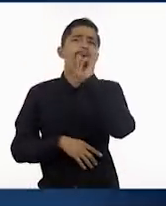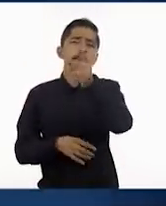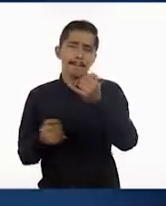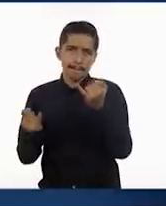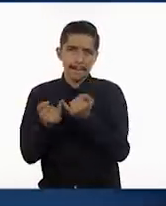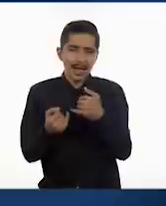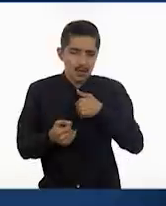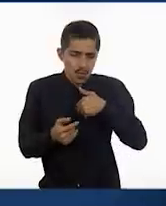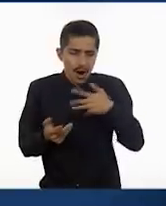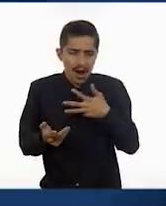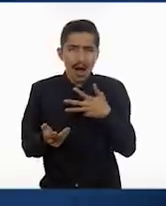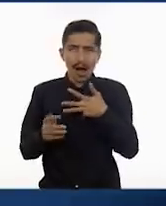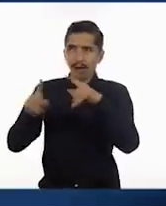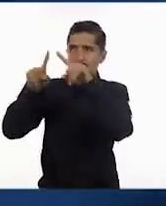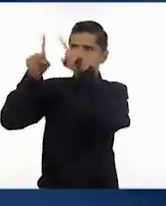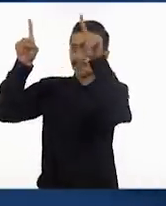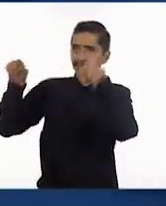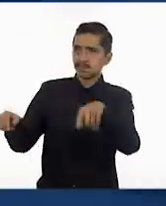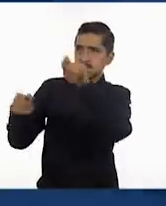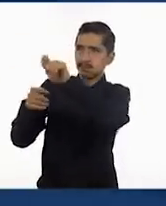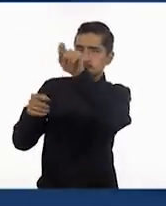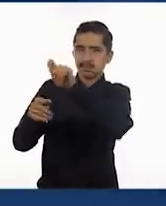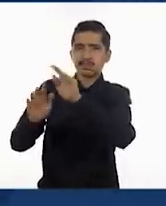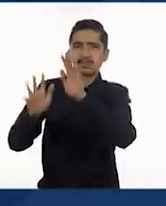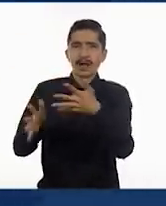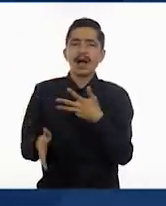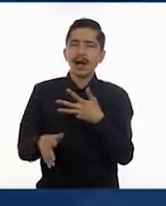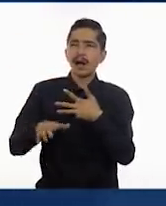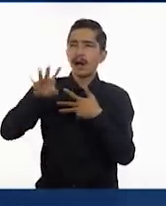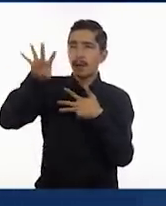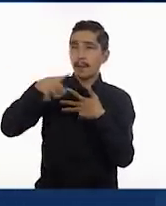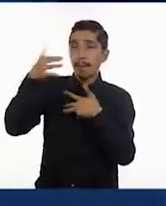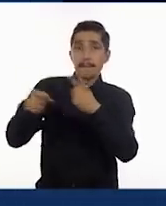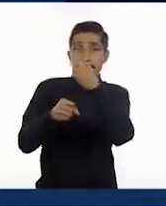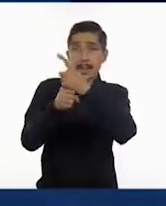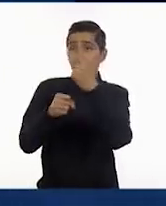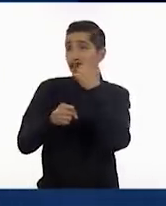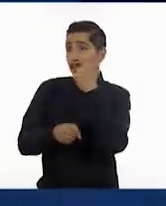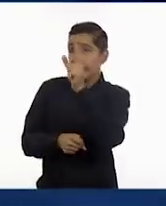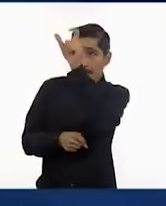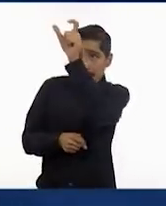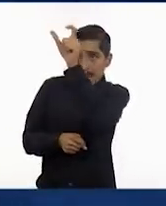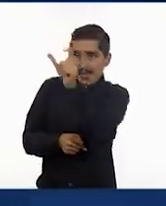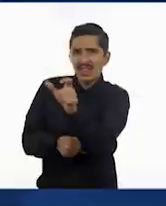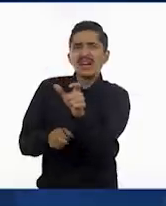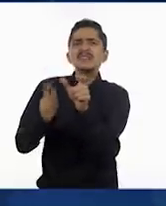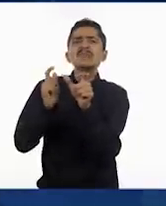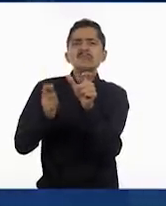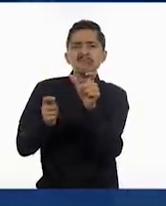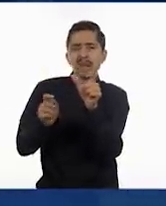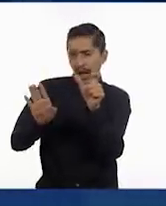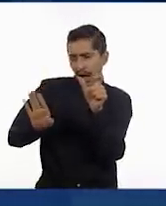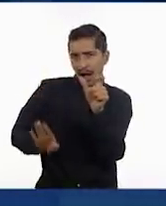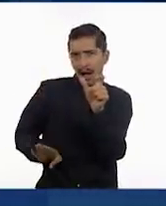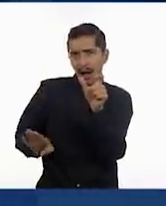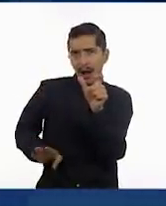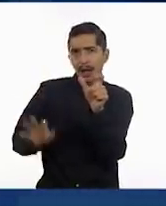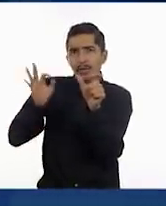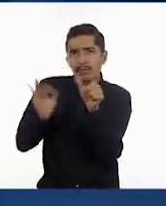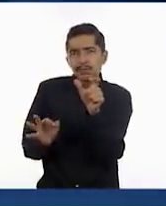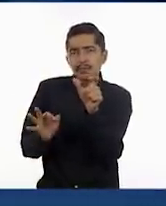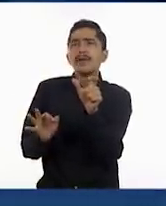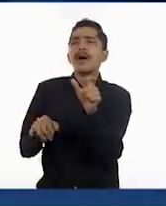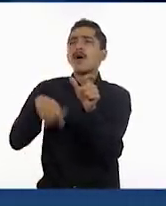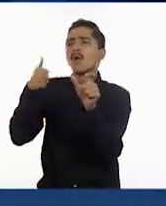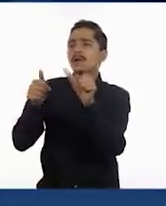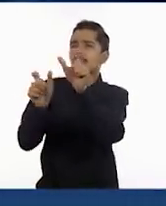tenemos aquí en el pizarrón. Viene en la primera columna la característica. Sí. En la segunda vamos